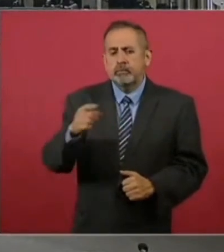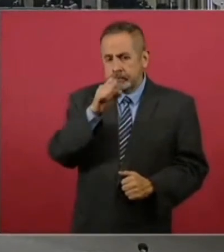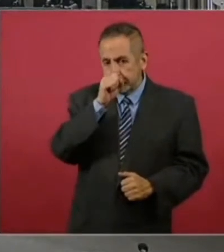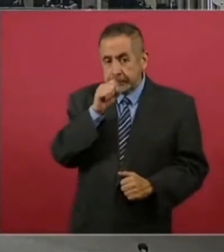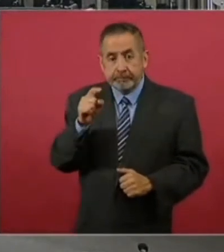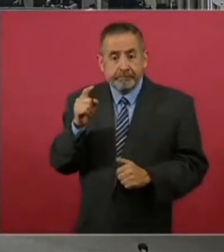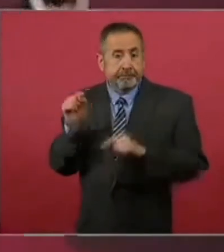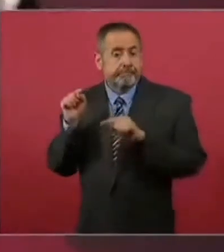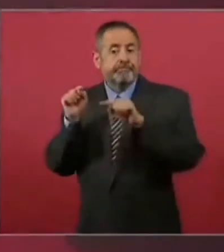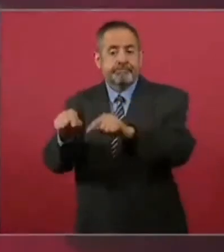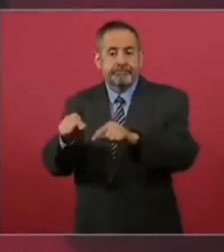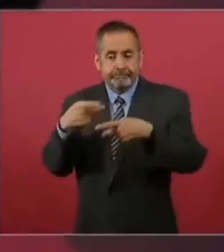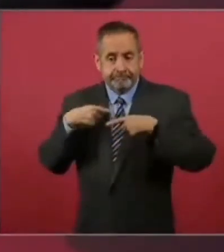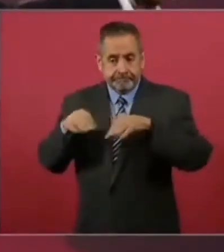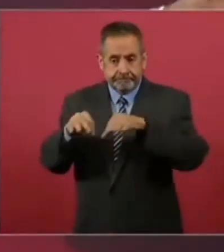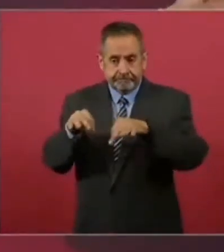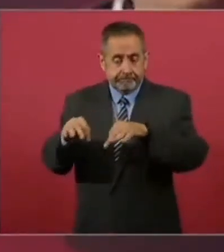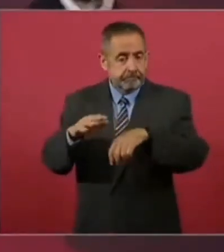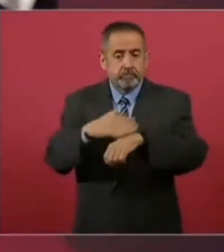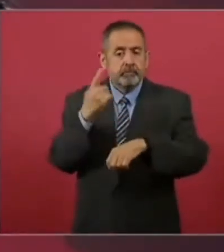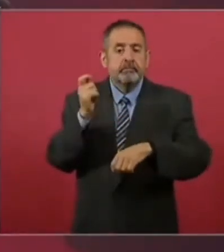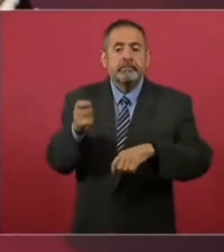llegaba a trabajar mucha gente, porque muchos